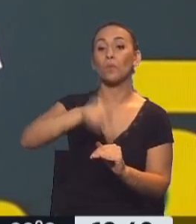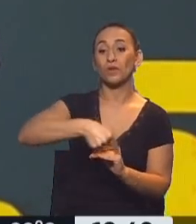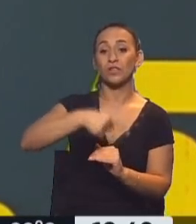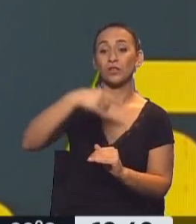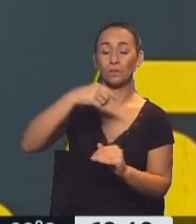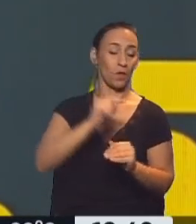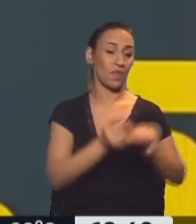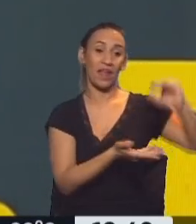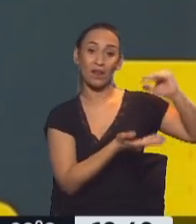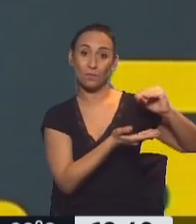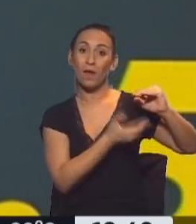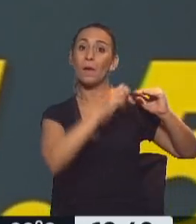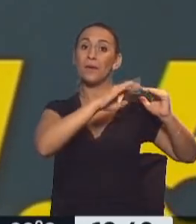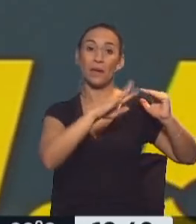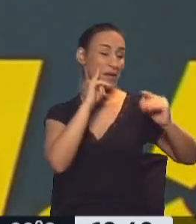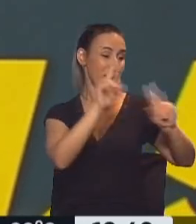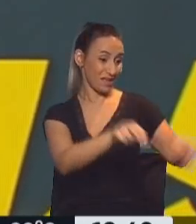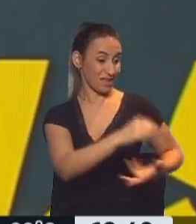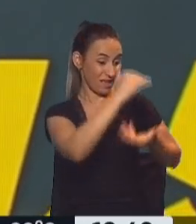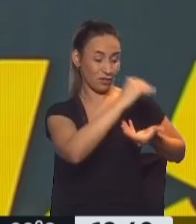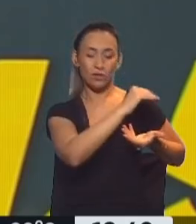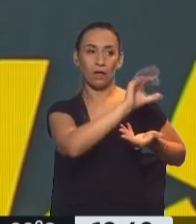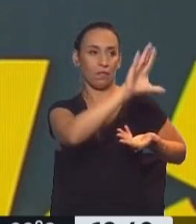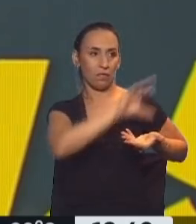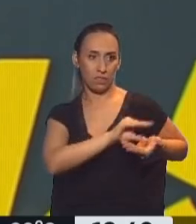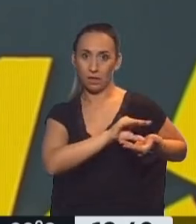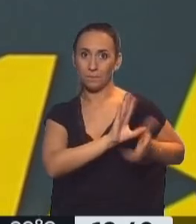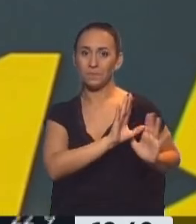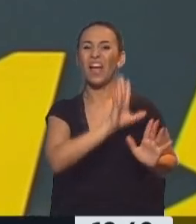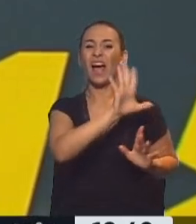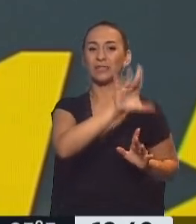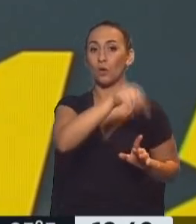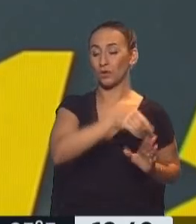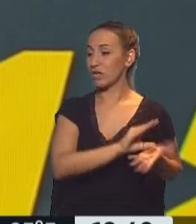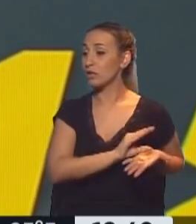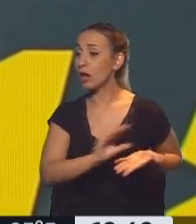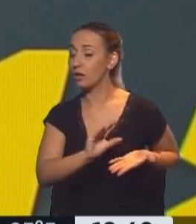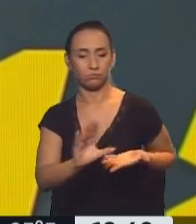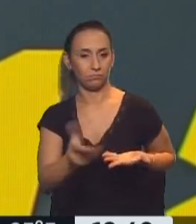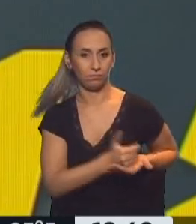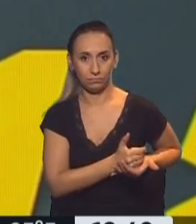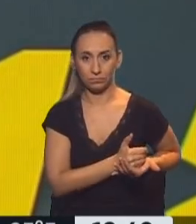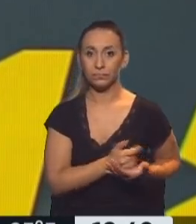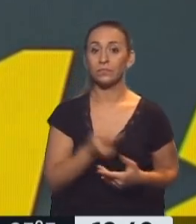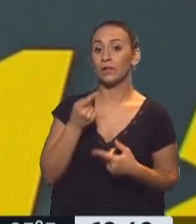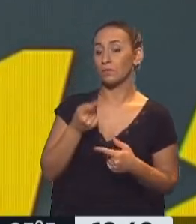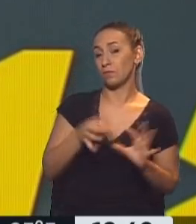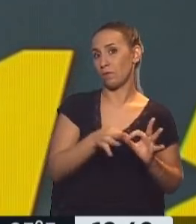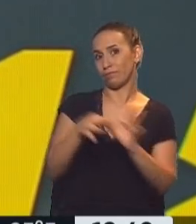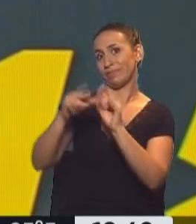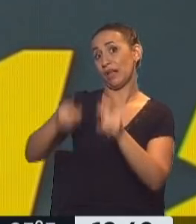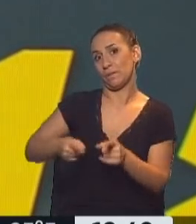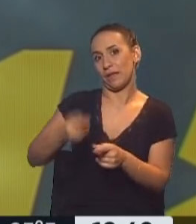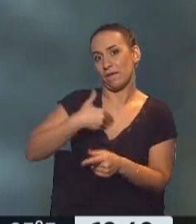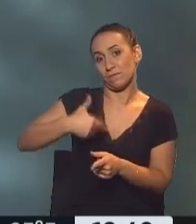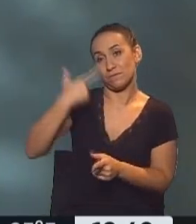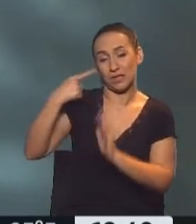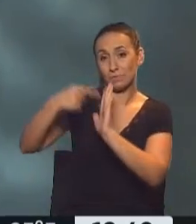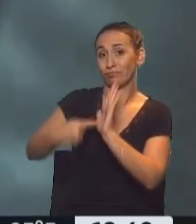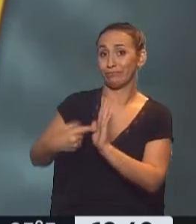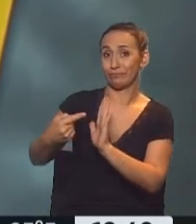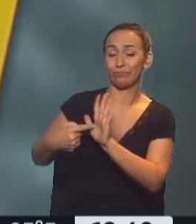deuda, estaríamos en un 4,9%. Ahí comenzamos a ver el financiamiento. Bueno, lo que dice Guzmán es que va a contribuir